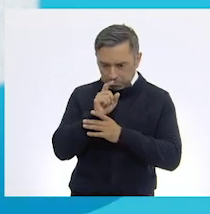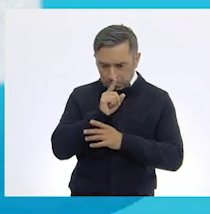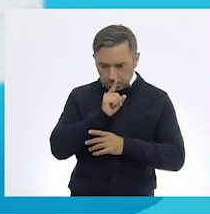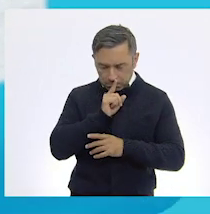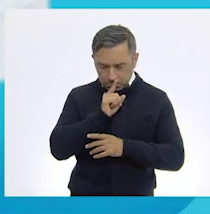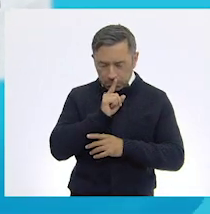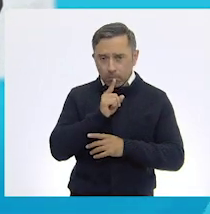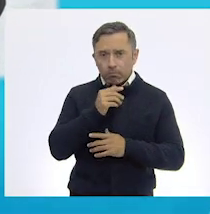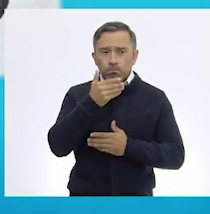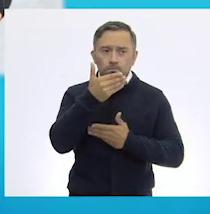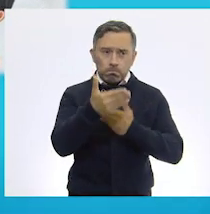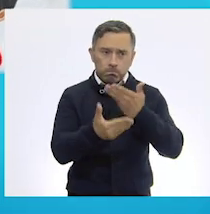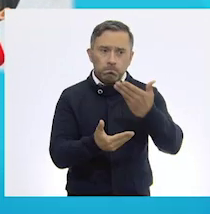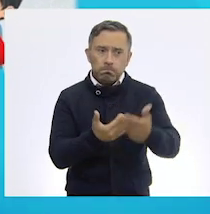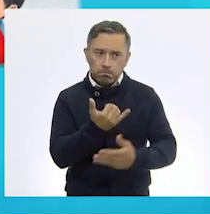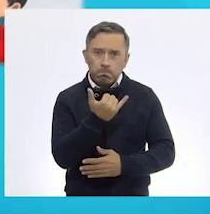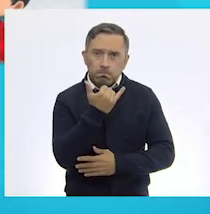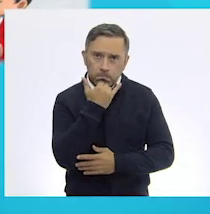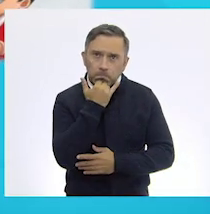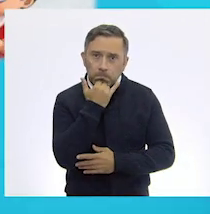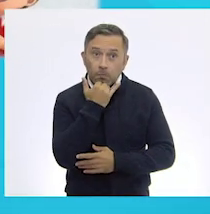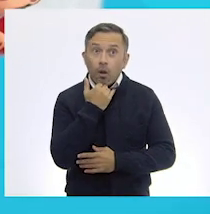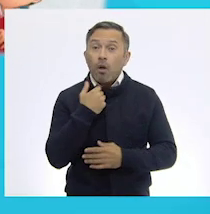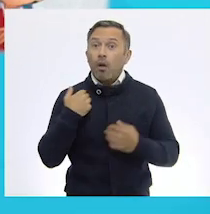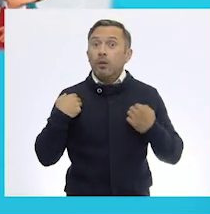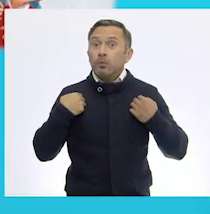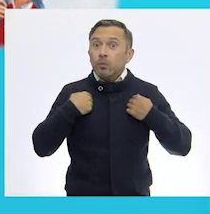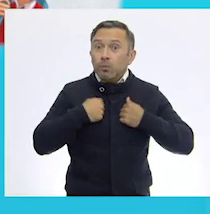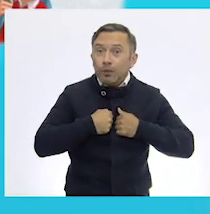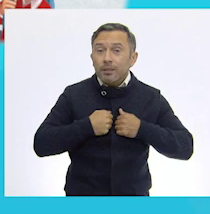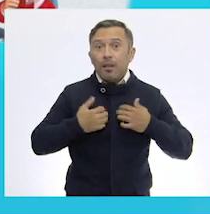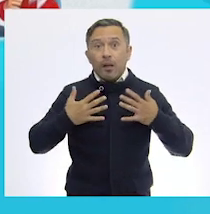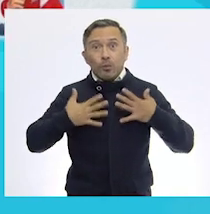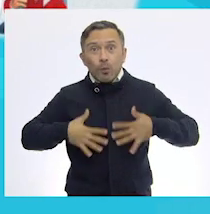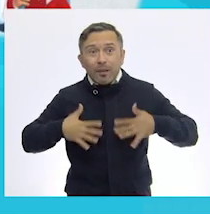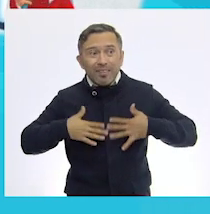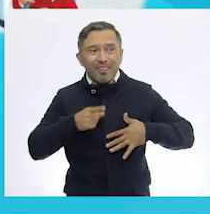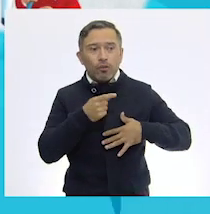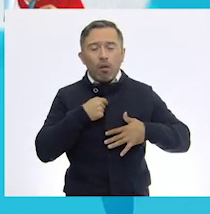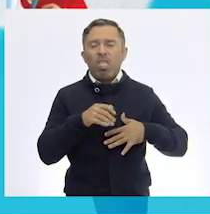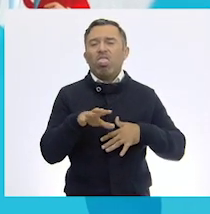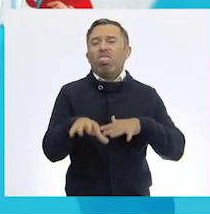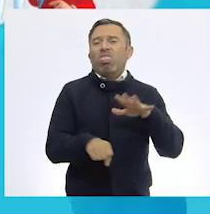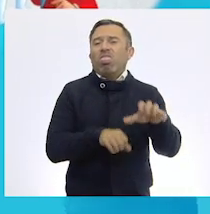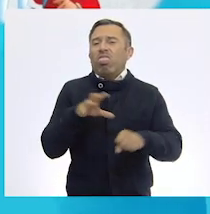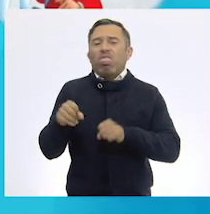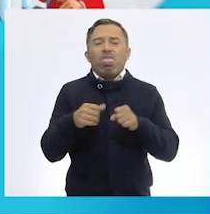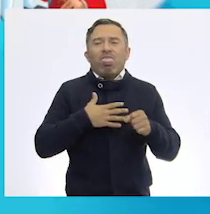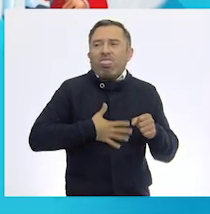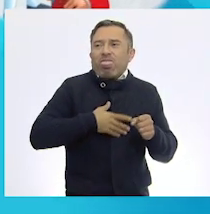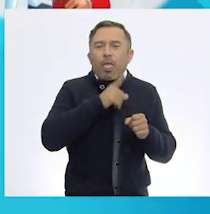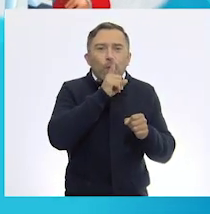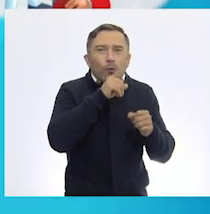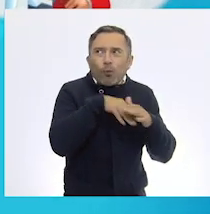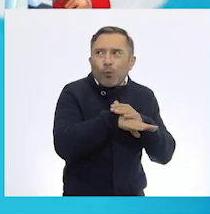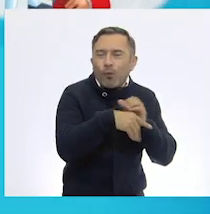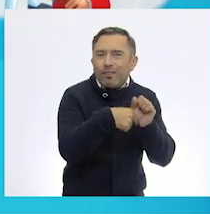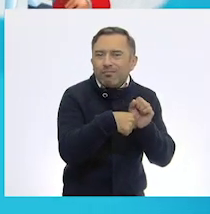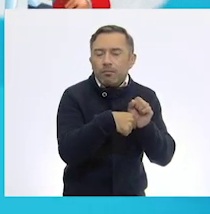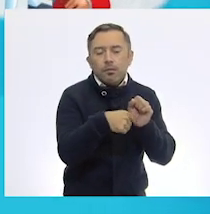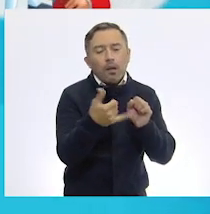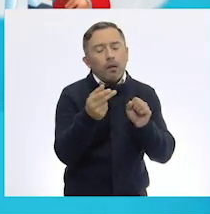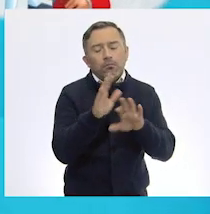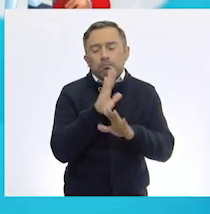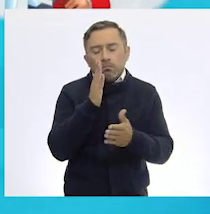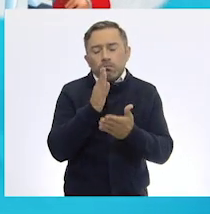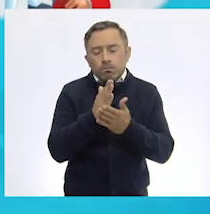no vuelve a esconder los suéteres ni las mochilas de nadie. ¡Qué bueno que al hablar,